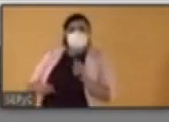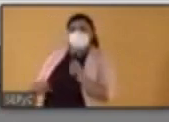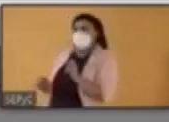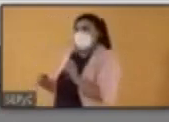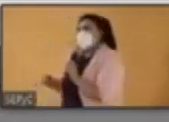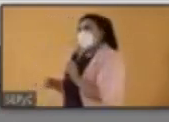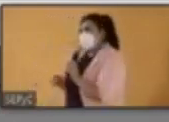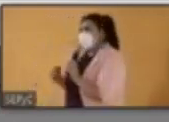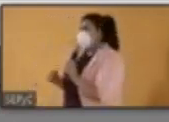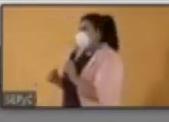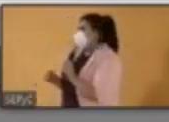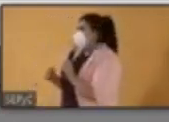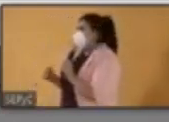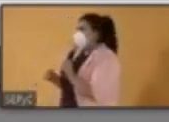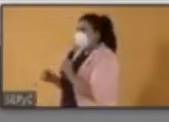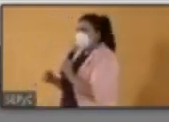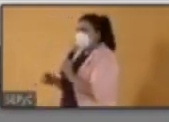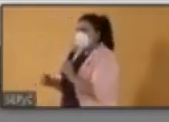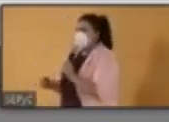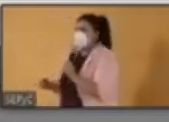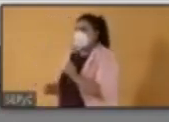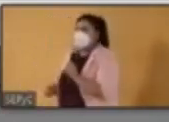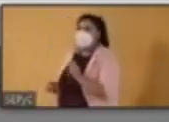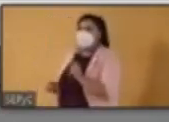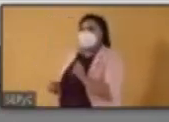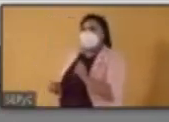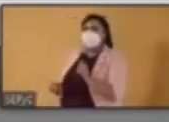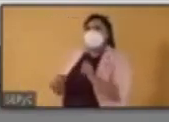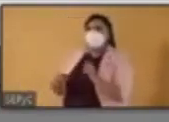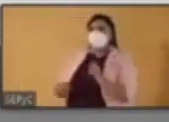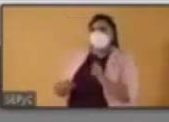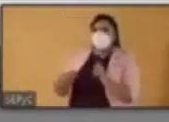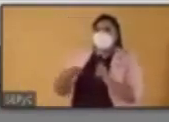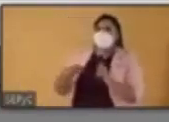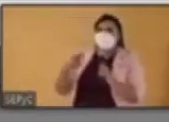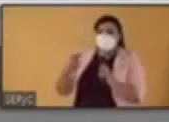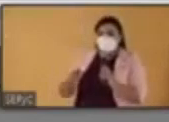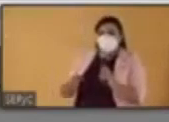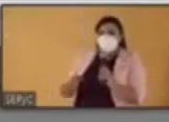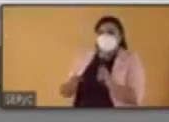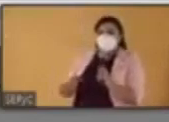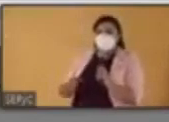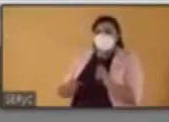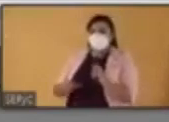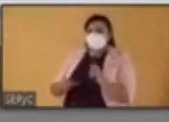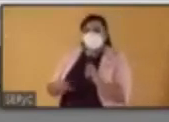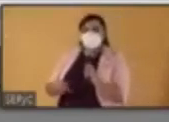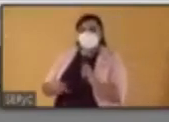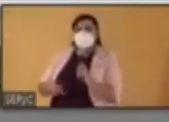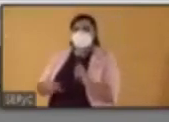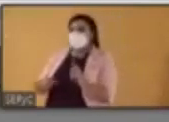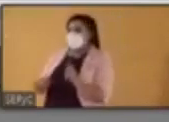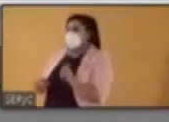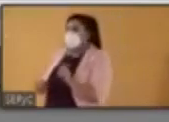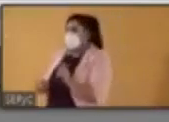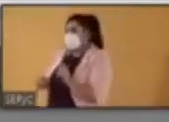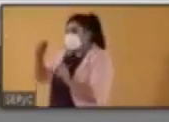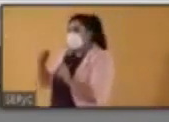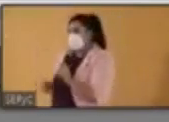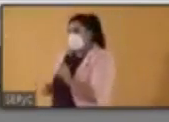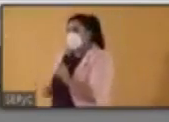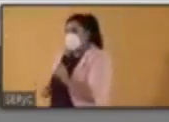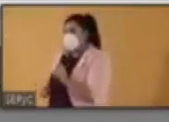para hacer un poco, por el retraso que tuvimos hace un momento, vamos a ir insertando una única escolaridad, en este caso la licenciatura,